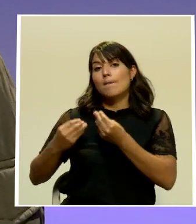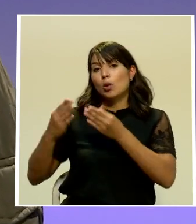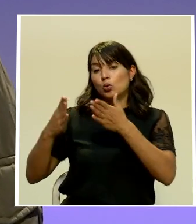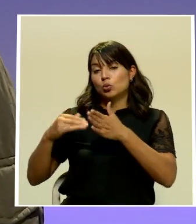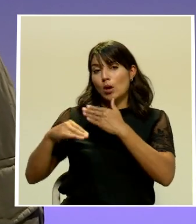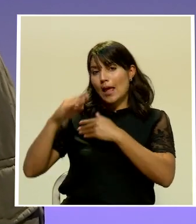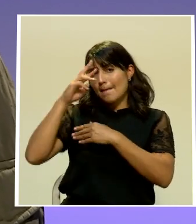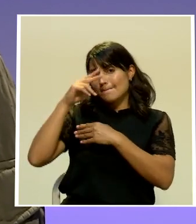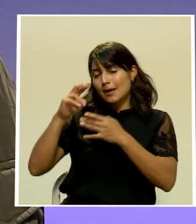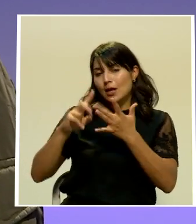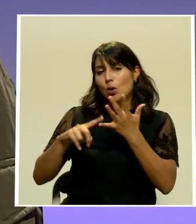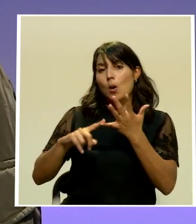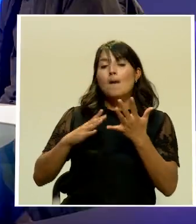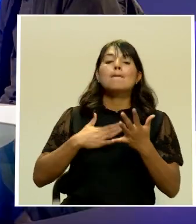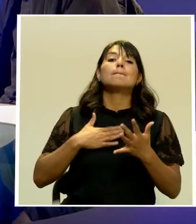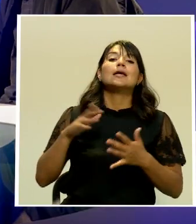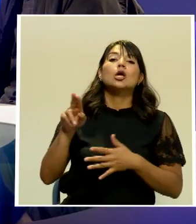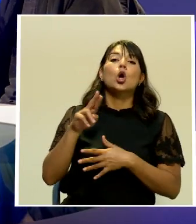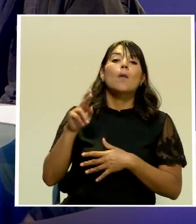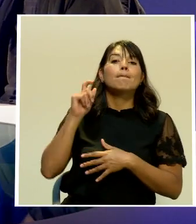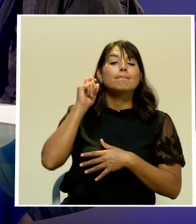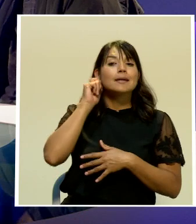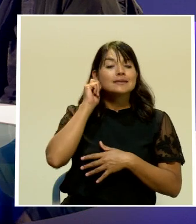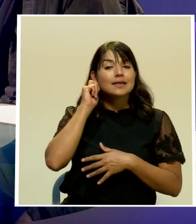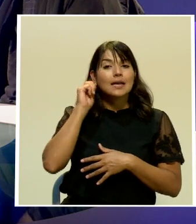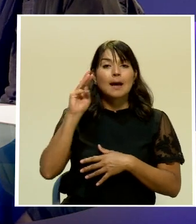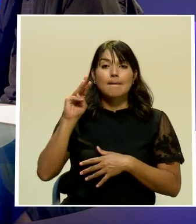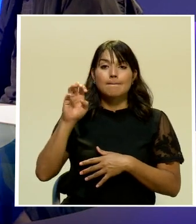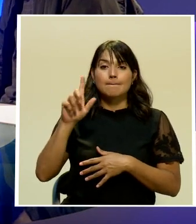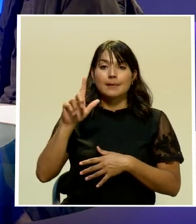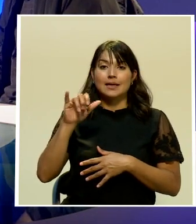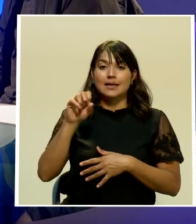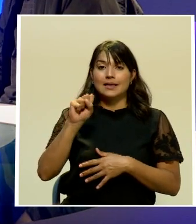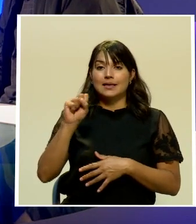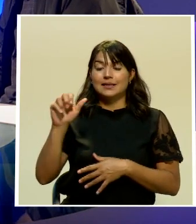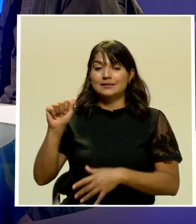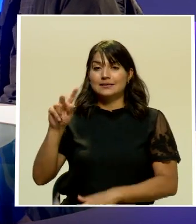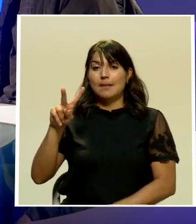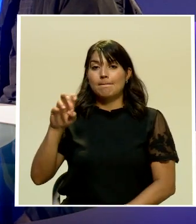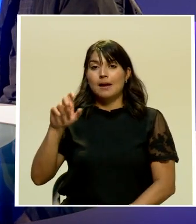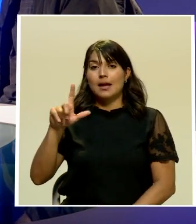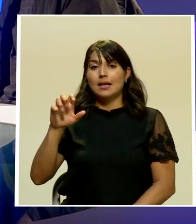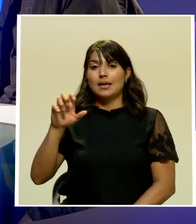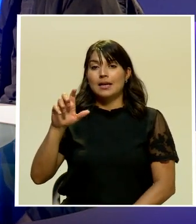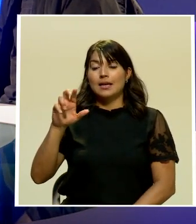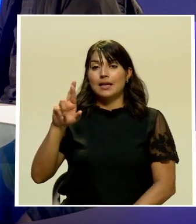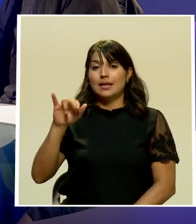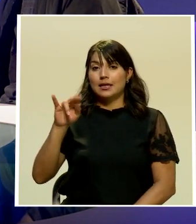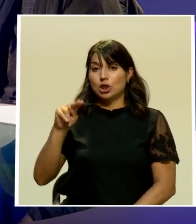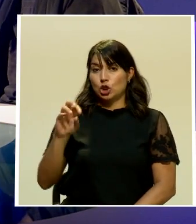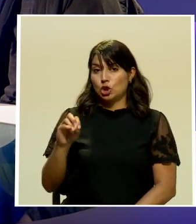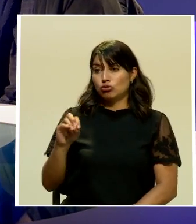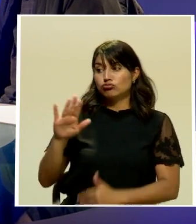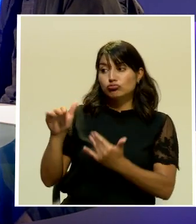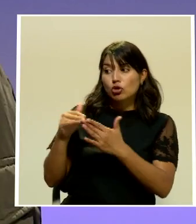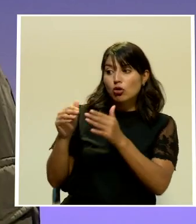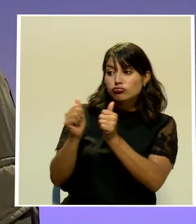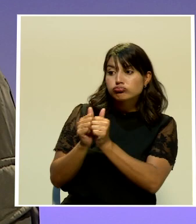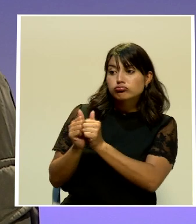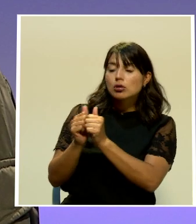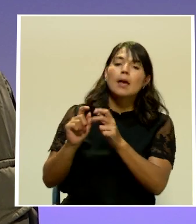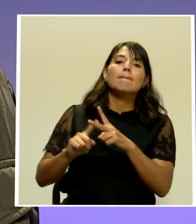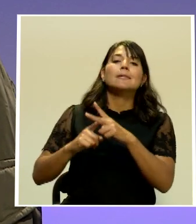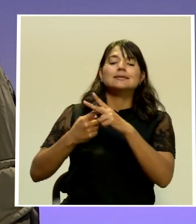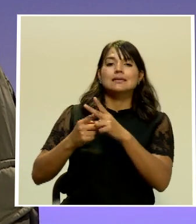México, mi compañera y mi pareja Melissa Ballarino, empezamos entre todos el proyecto y también